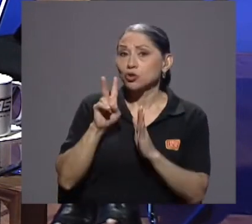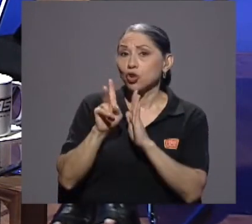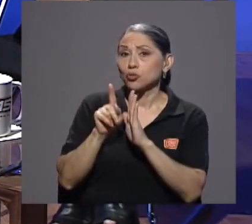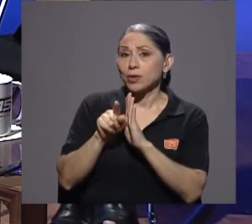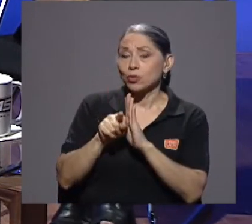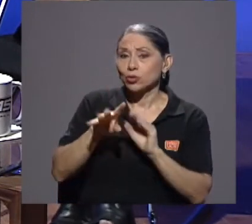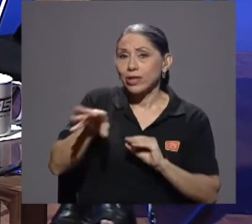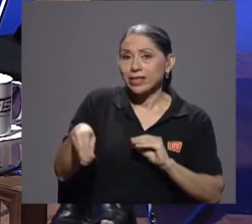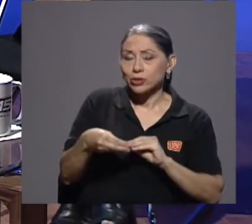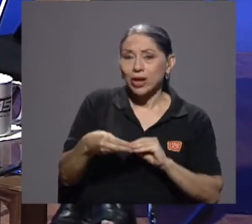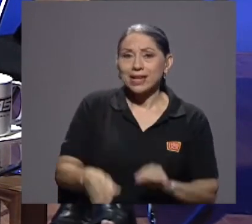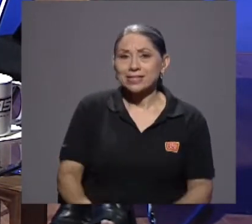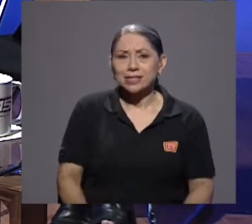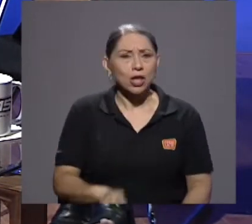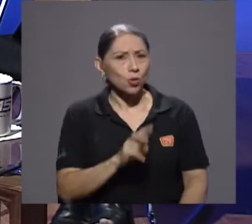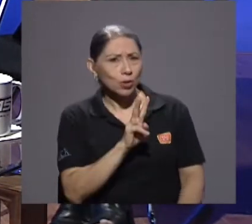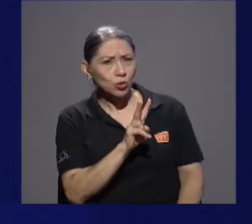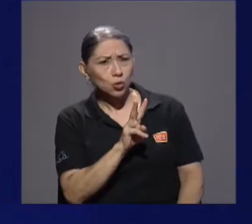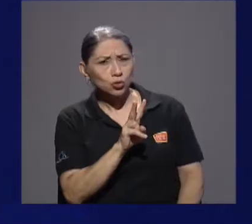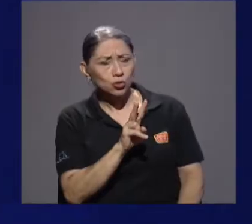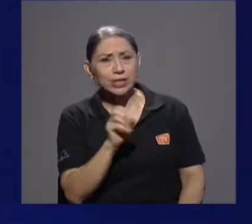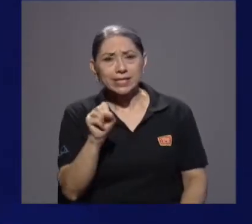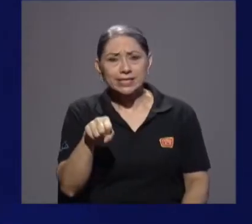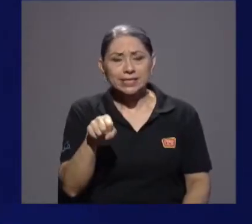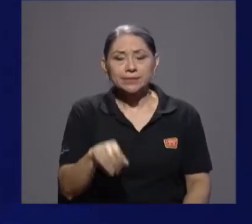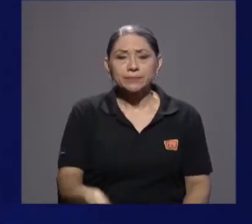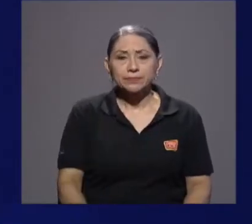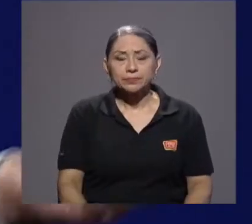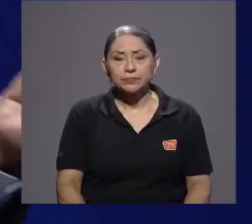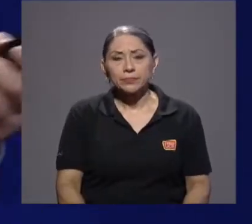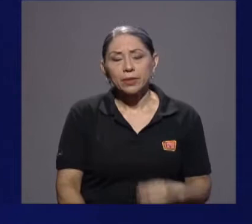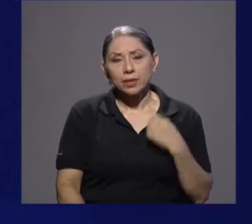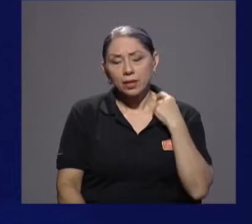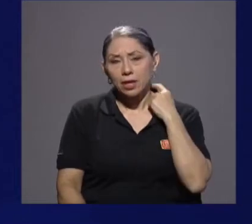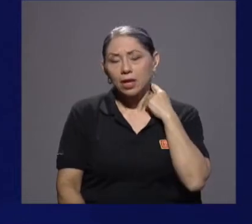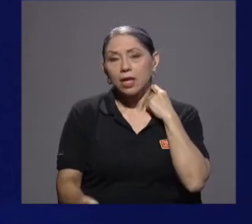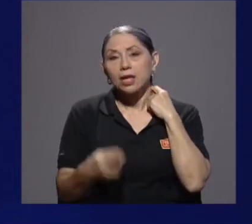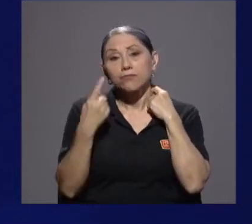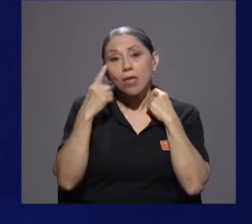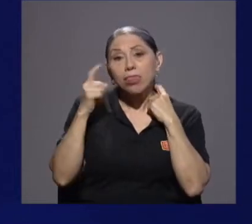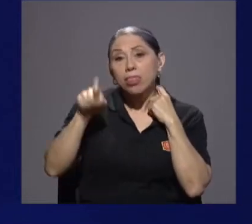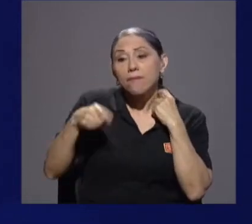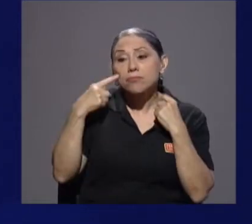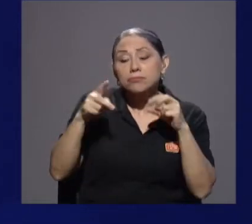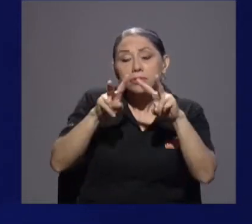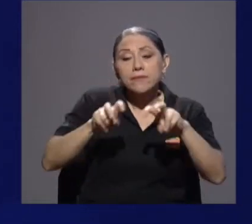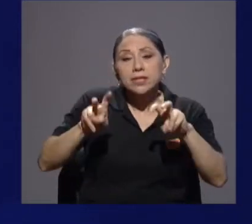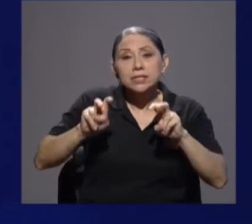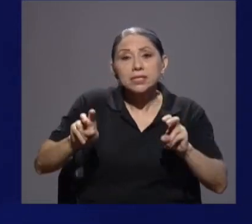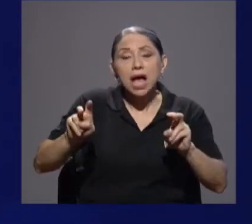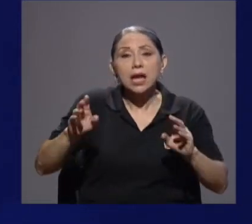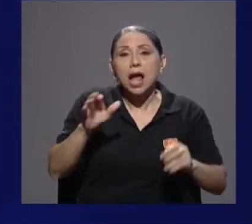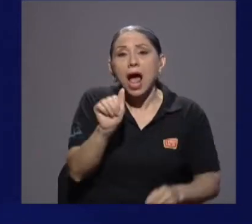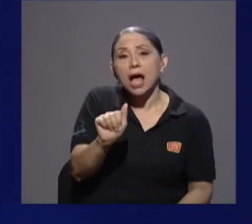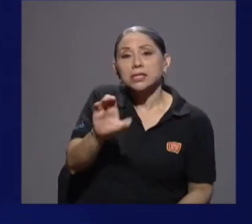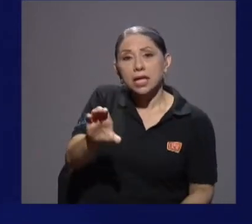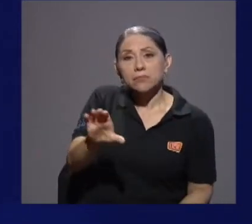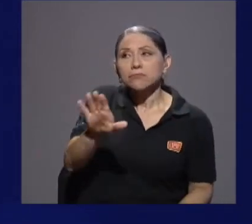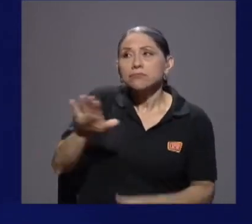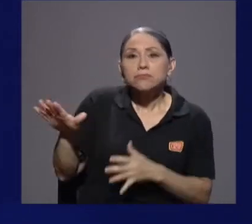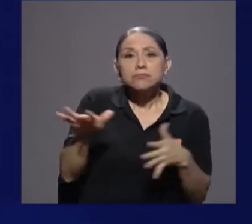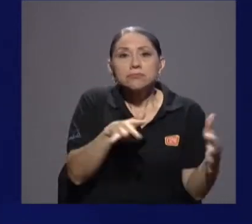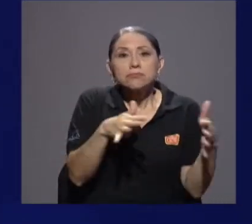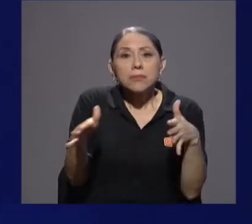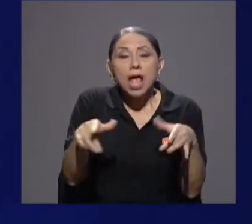adicionales. ¿Cuántos? 2. 2. Sí. Y revisar los aires acondicionados en actividades muy peligrosas